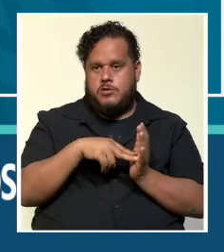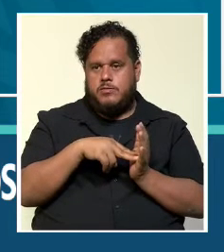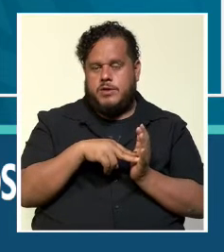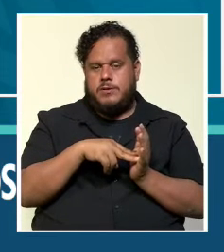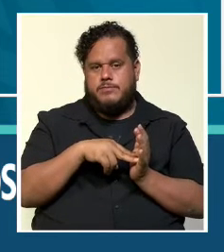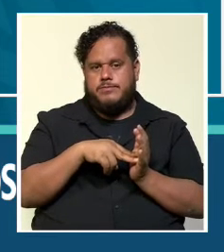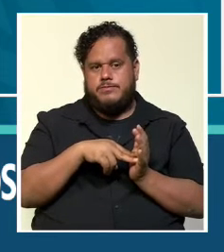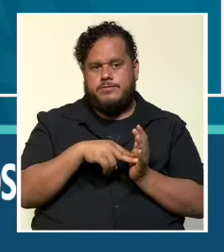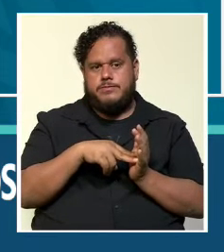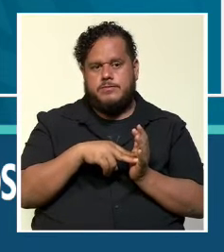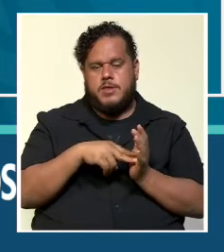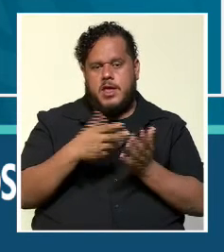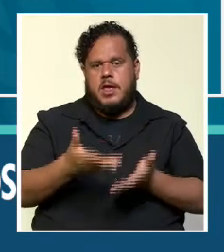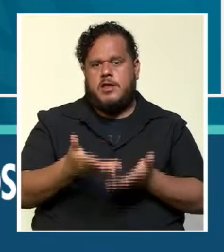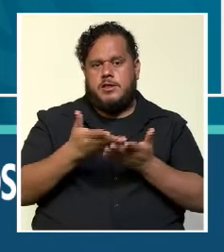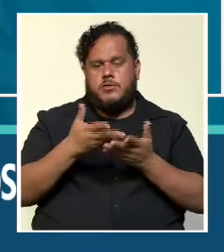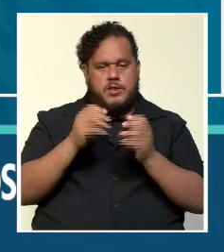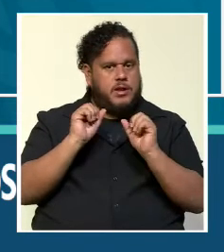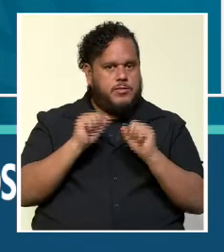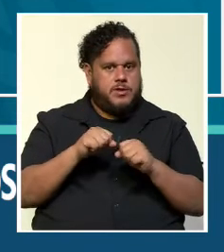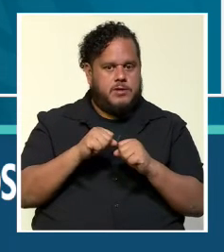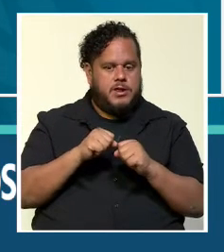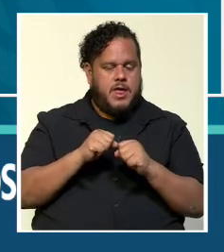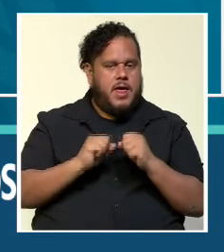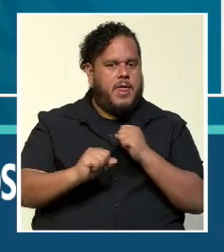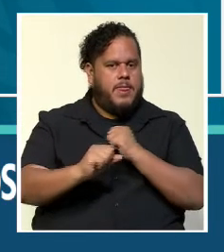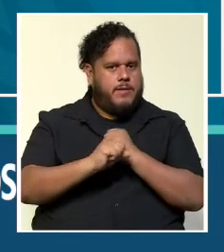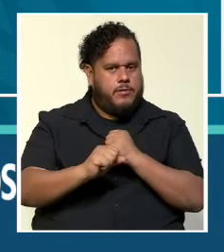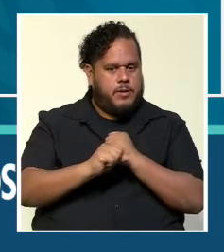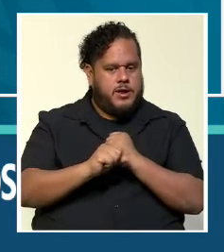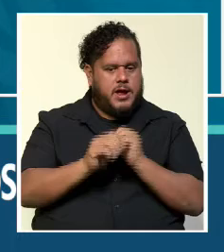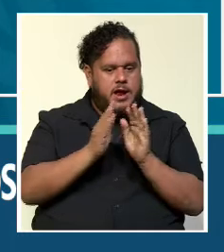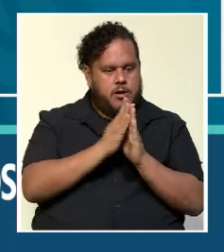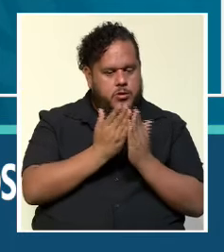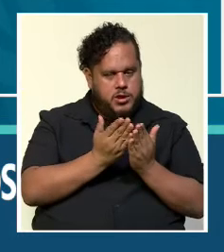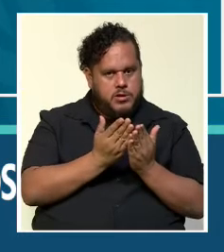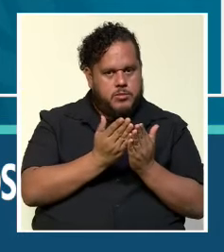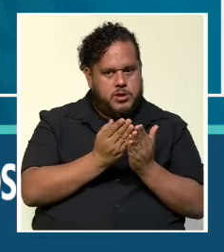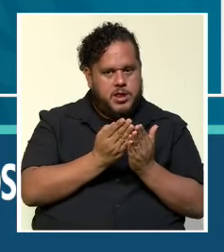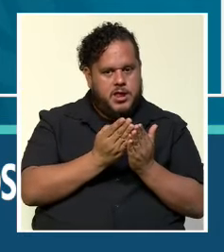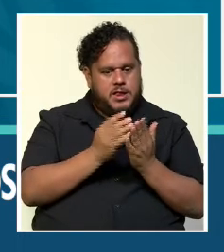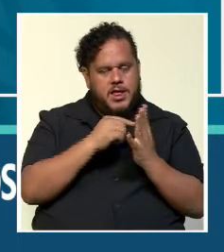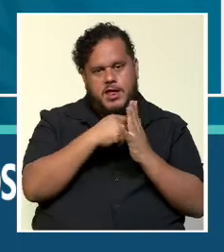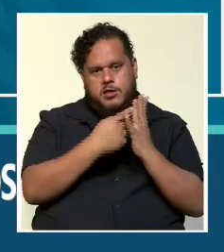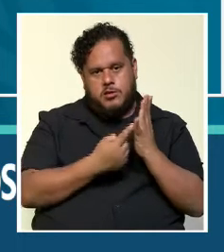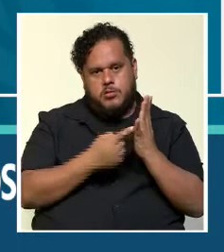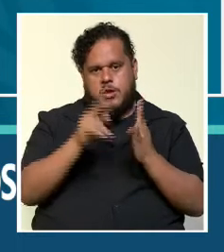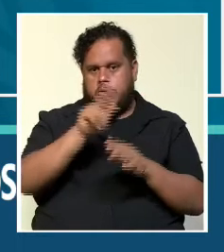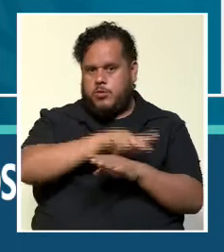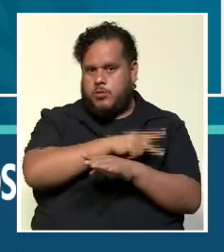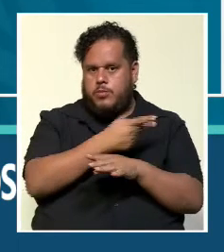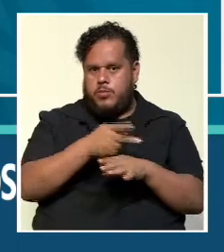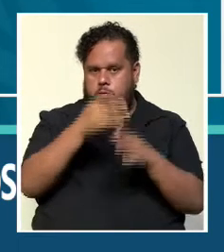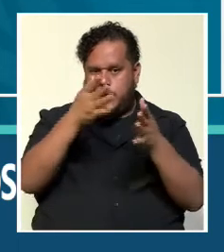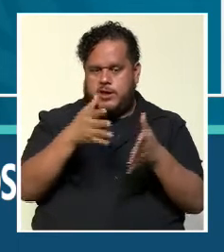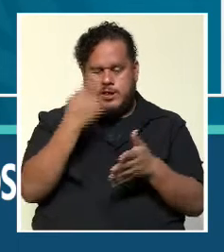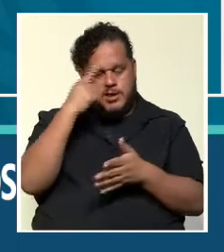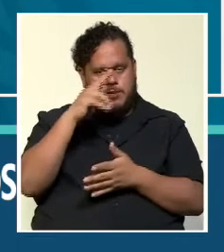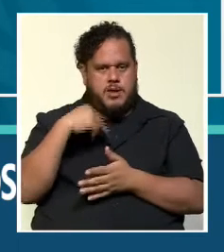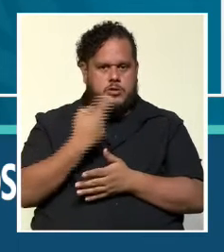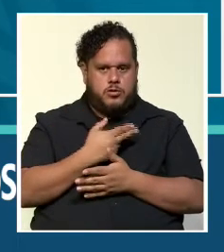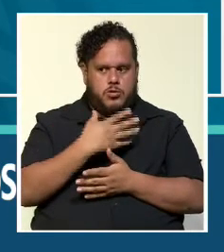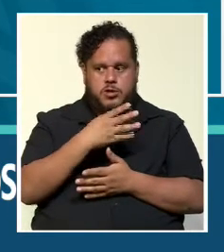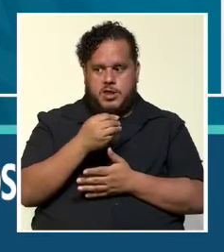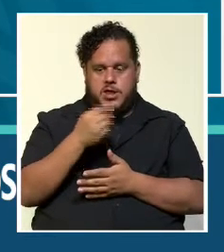nos da la posibilidad de publicar los libros de estos 4 poetas que para nosotros, yo creo que y para el país,